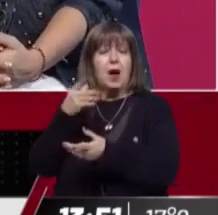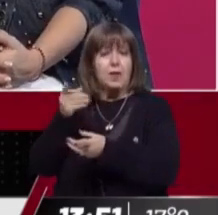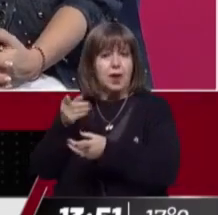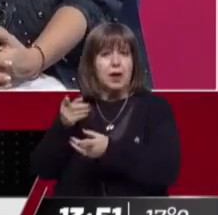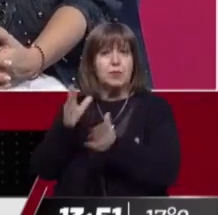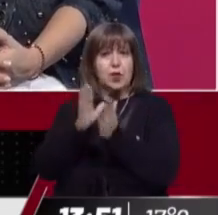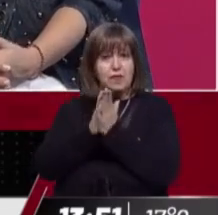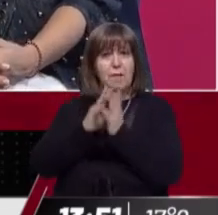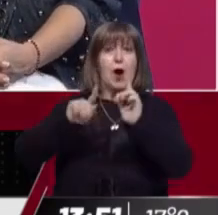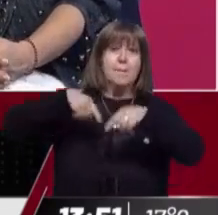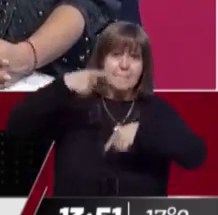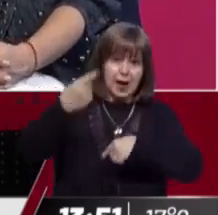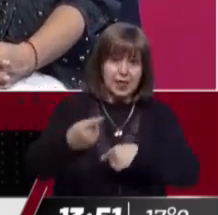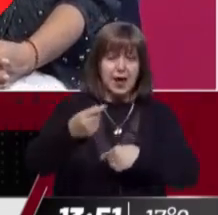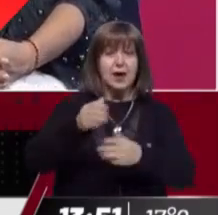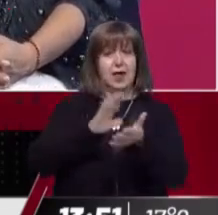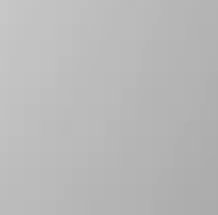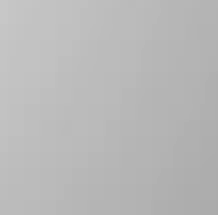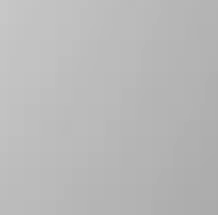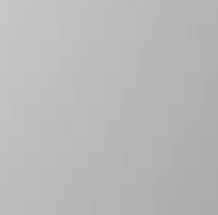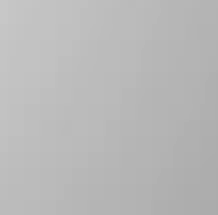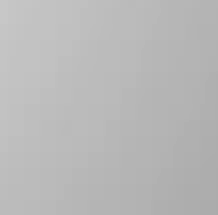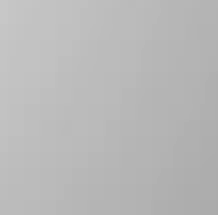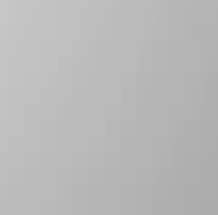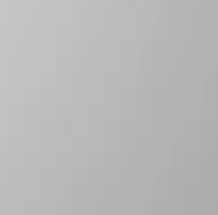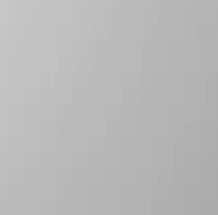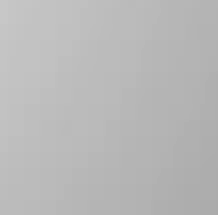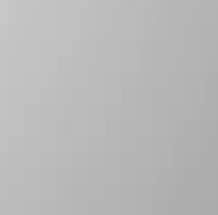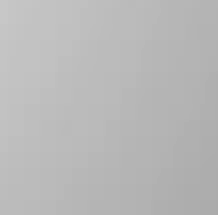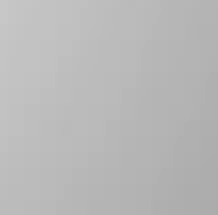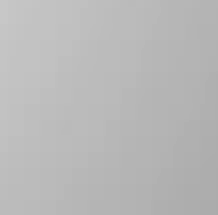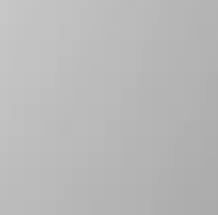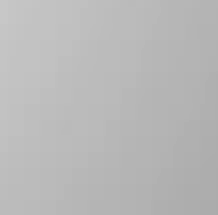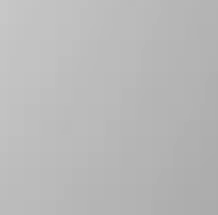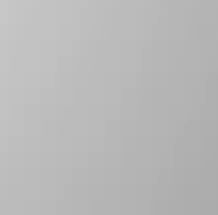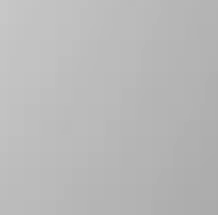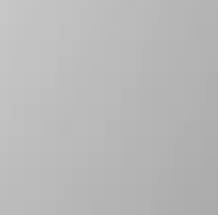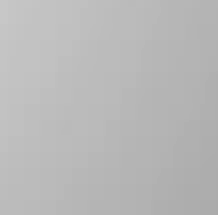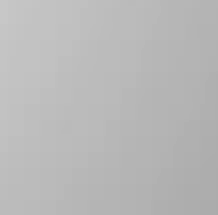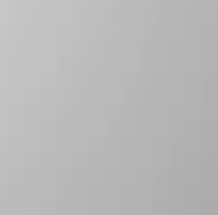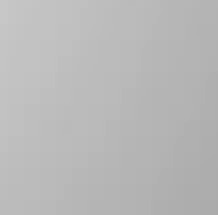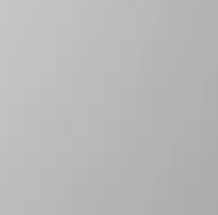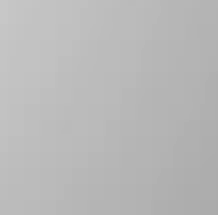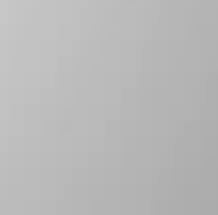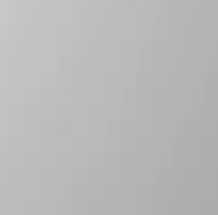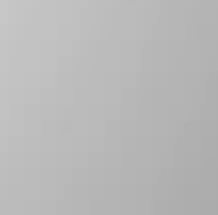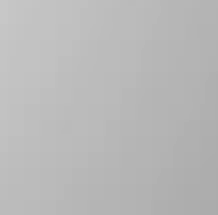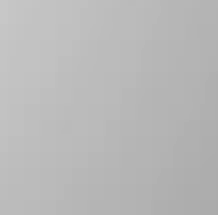causa. Y mañana ya vamos a estar con este pedido de restricción allí con todo el trabajo de Leti. Gracias, Oscar.